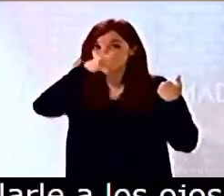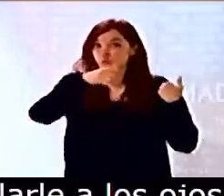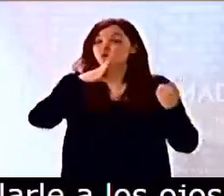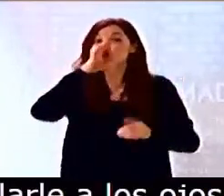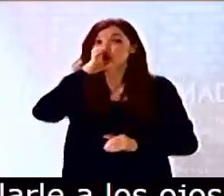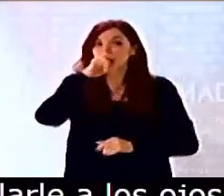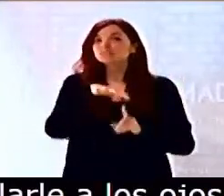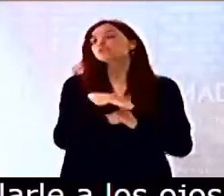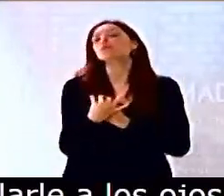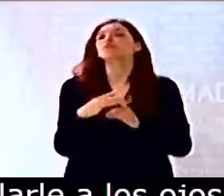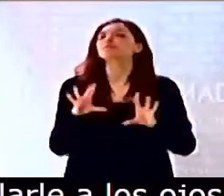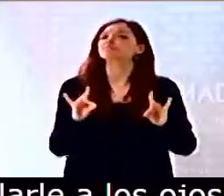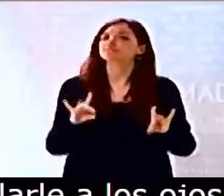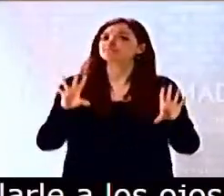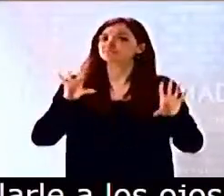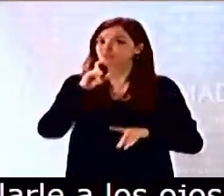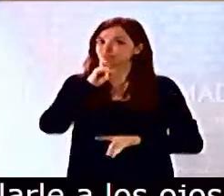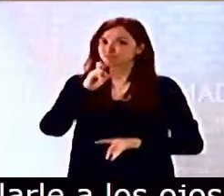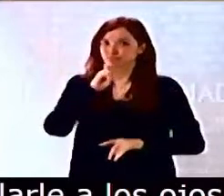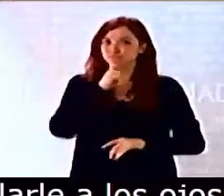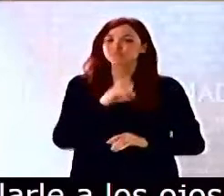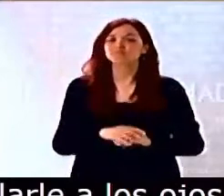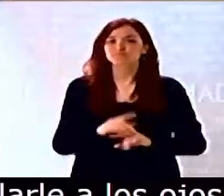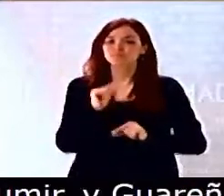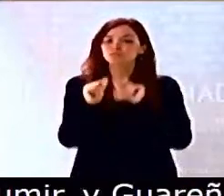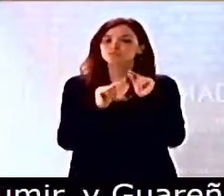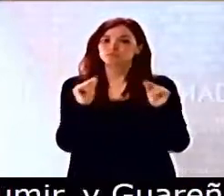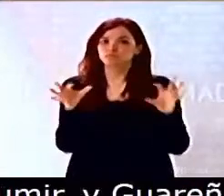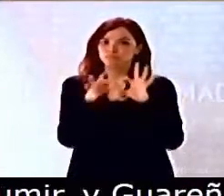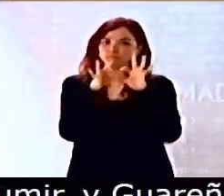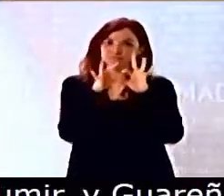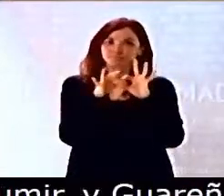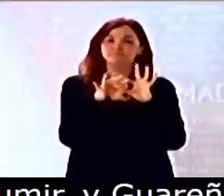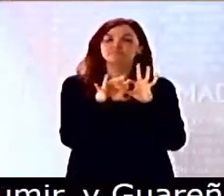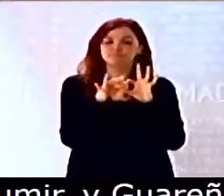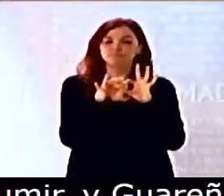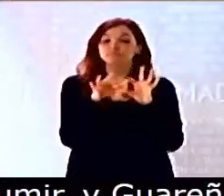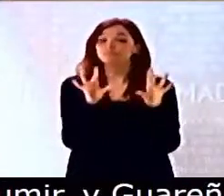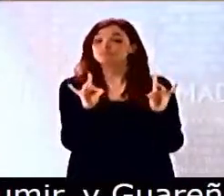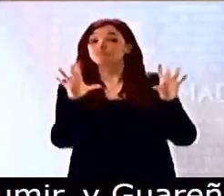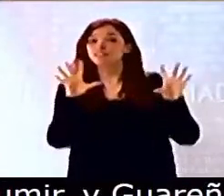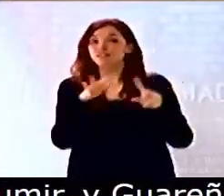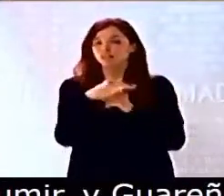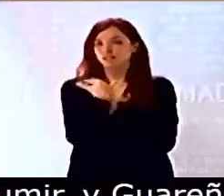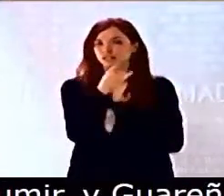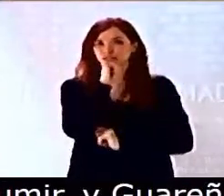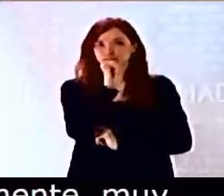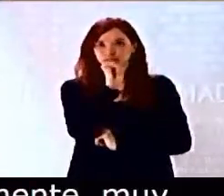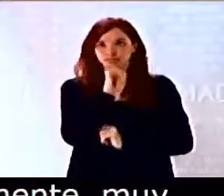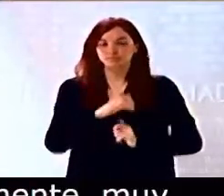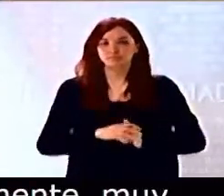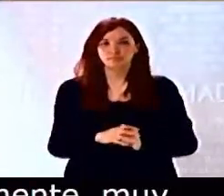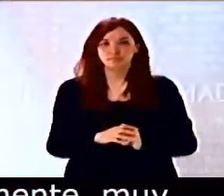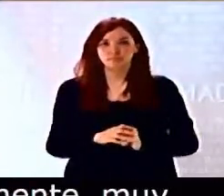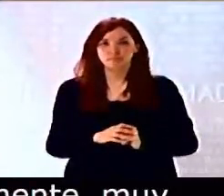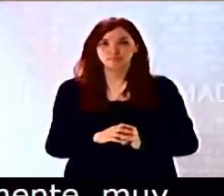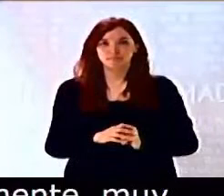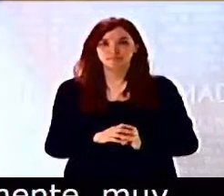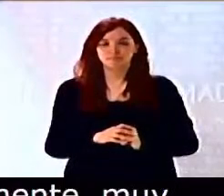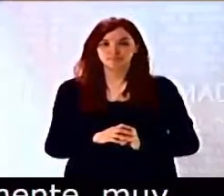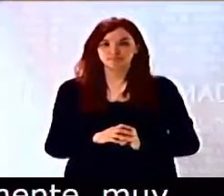situación muy complicada, epidemiológicamente, muy complicada,